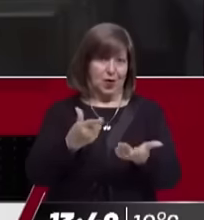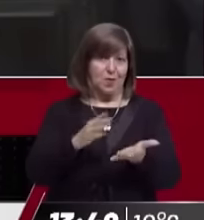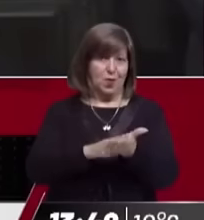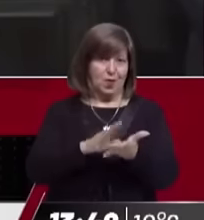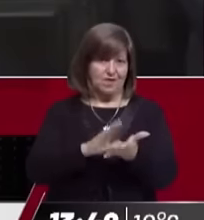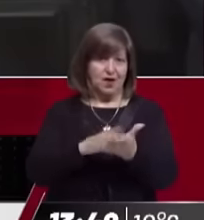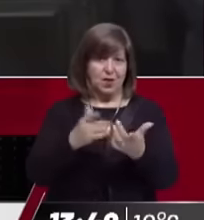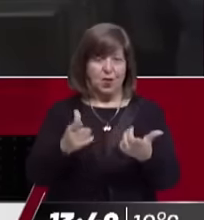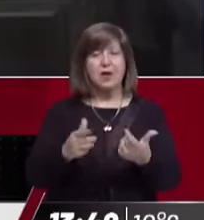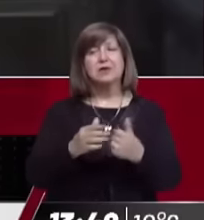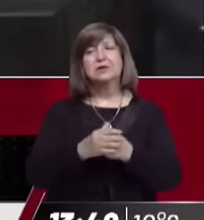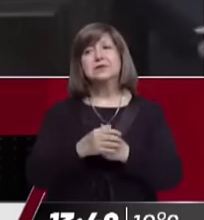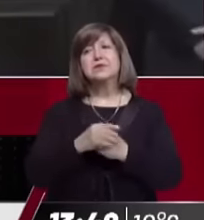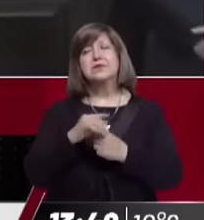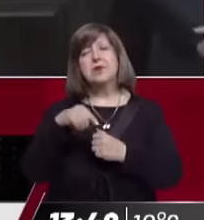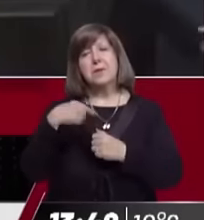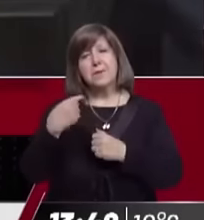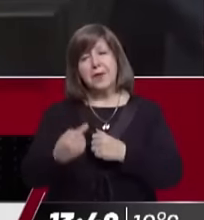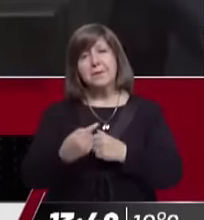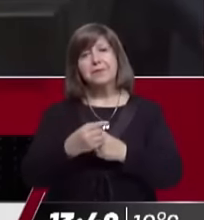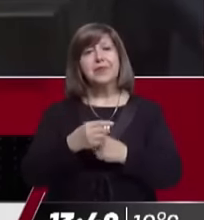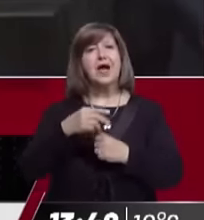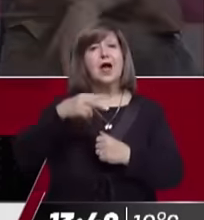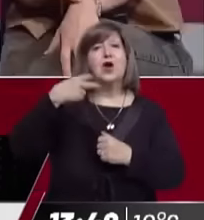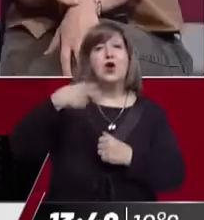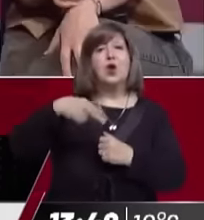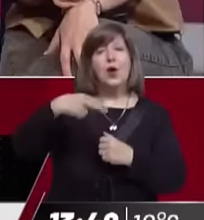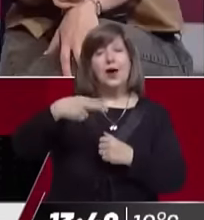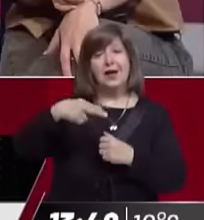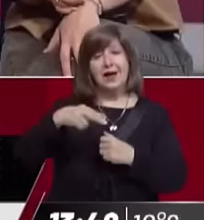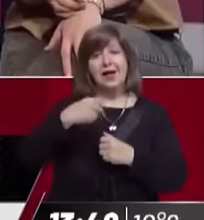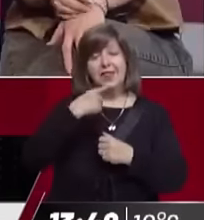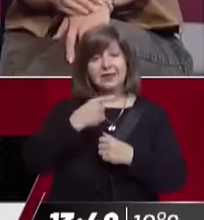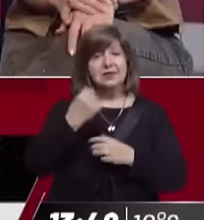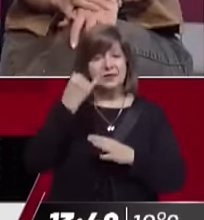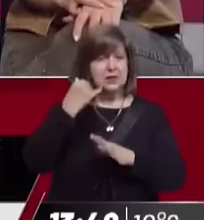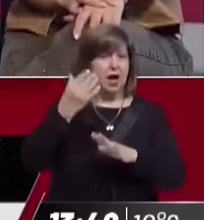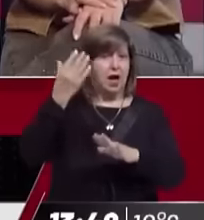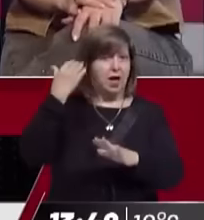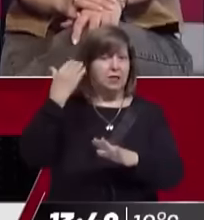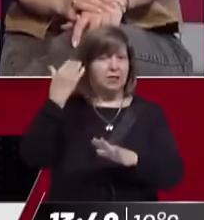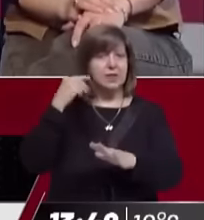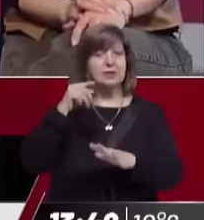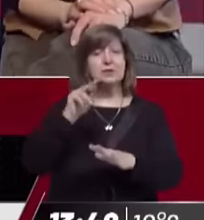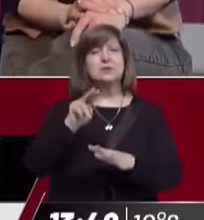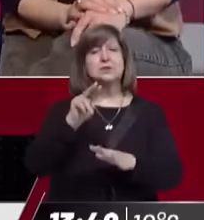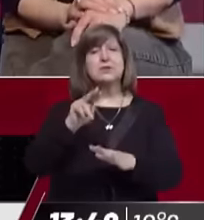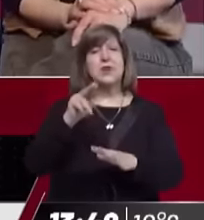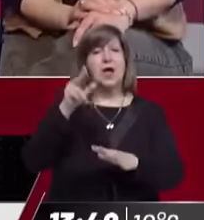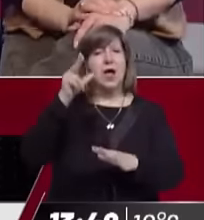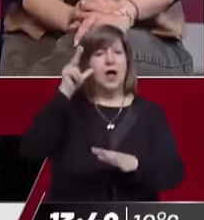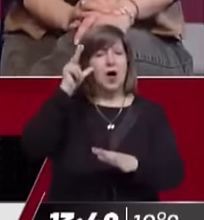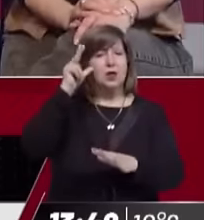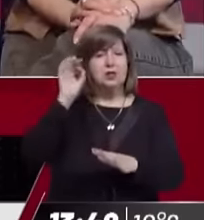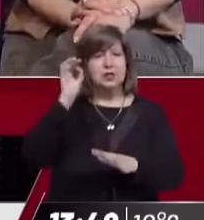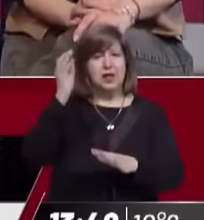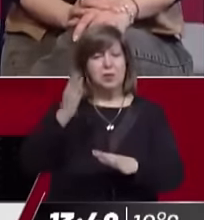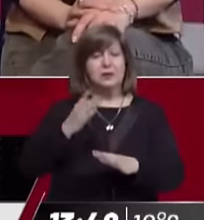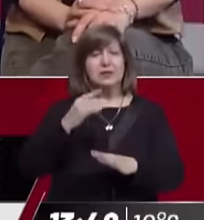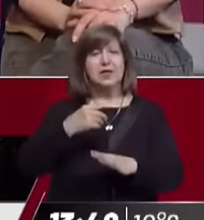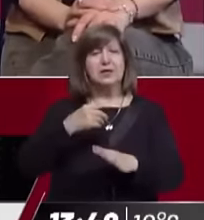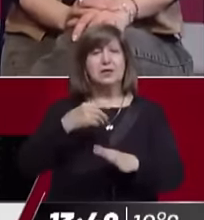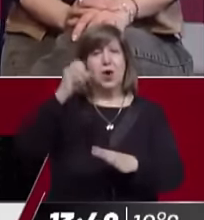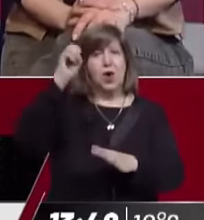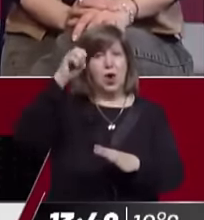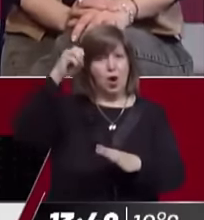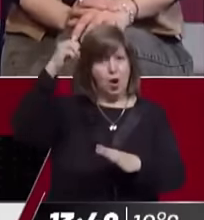está bastante difícil. Estábamos observando que en las últimas horas han tenido un apagón energético, el 80% del país está sin luz.